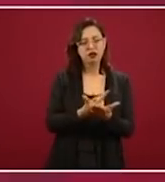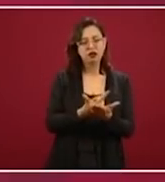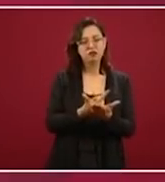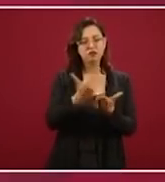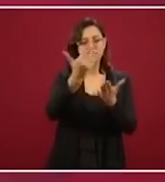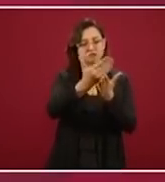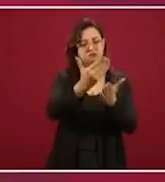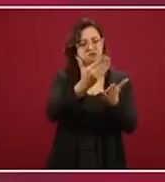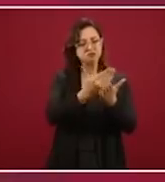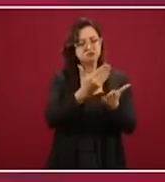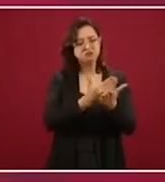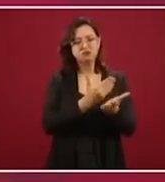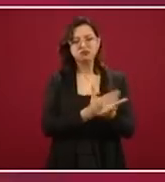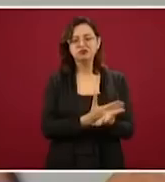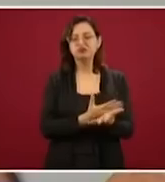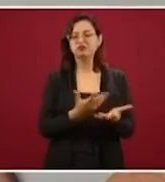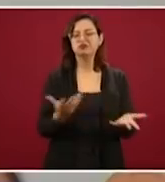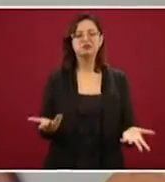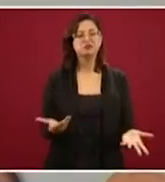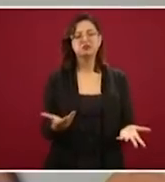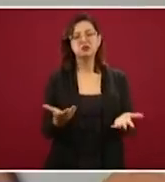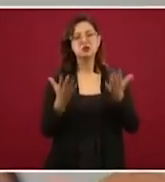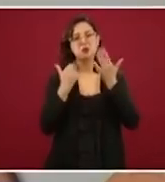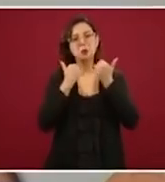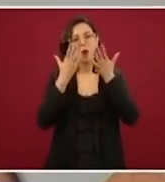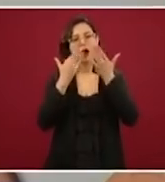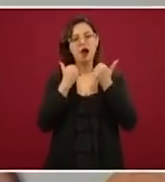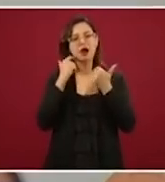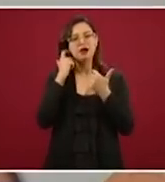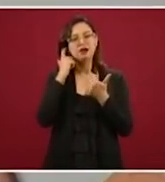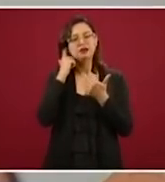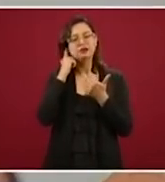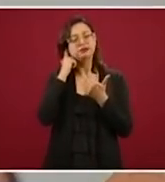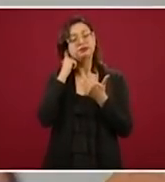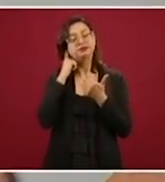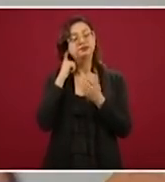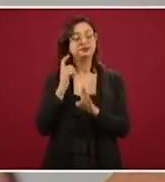No se abordó en los últimos tiempos,